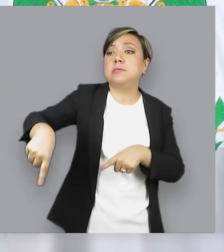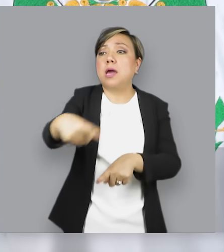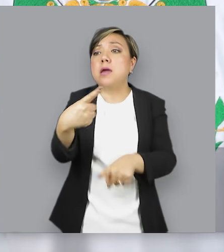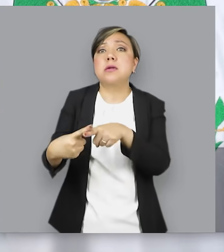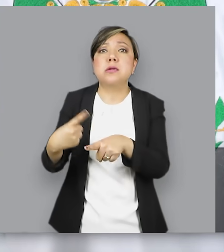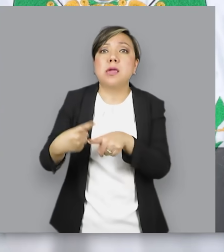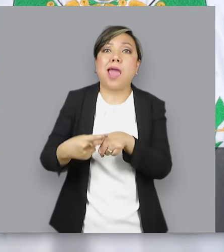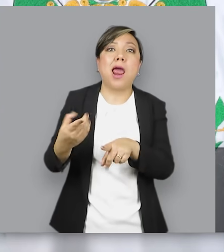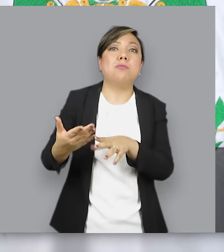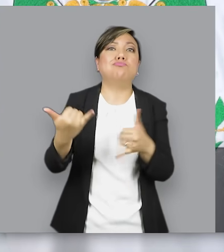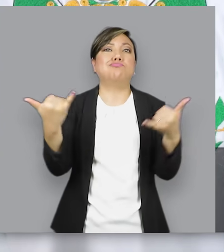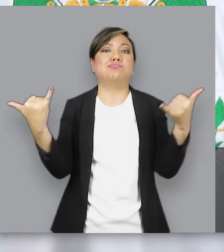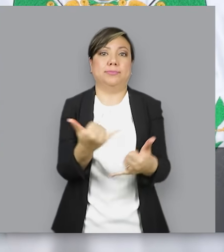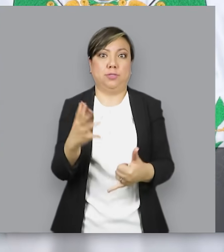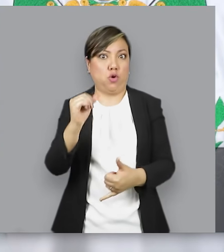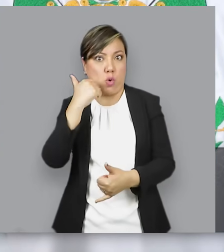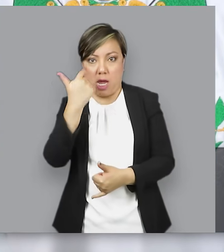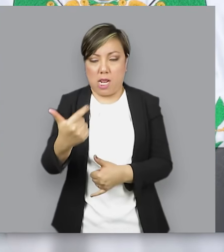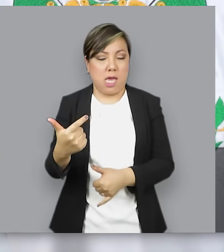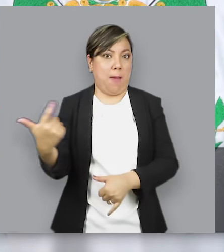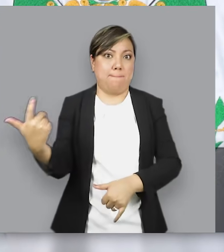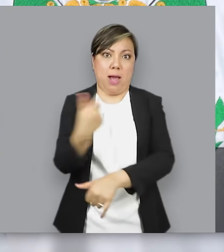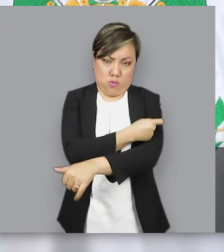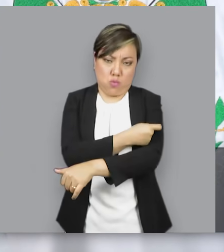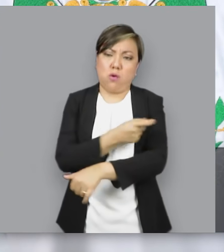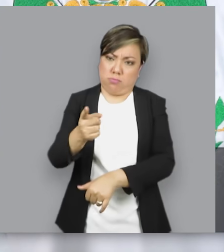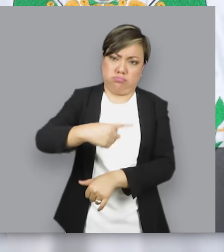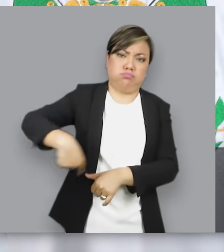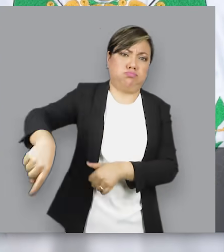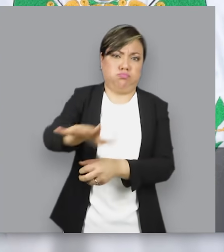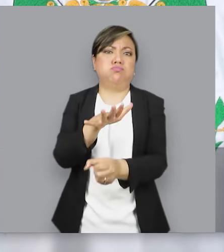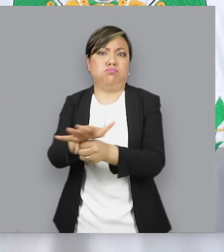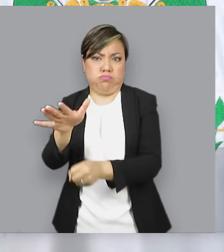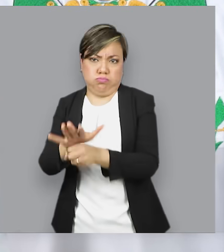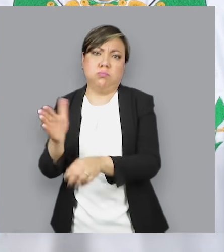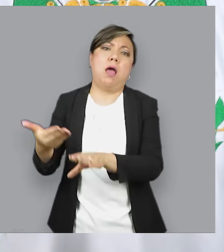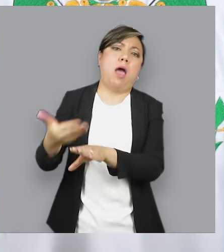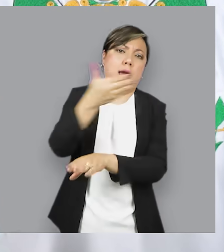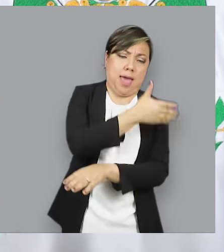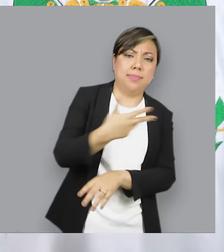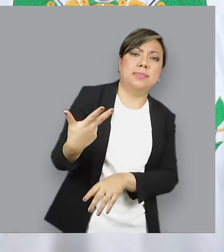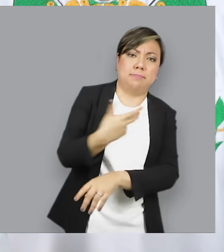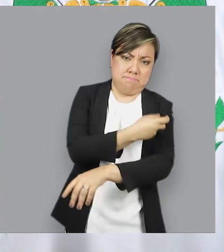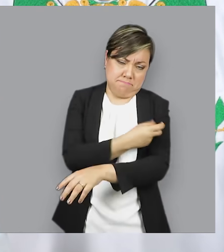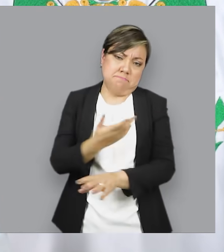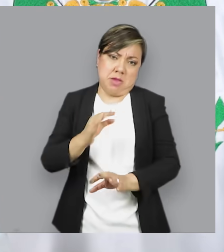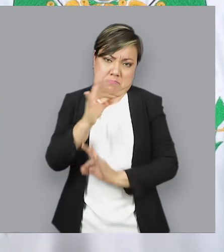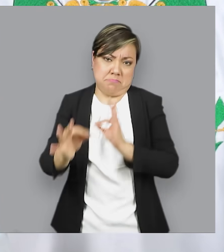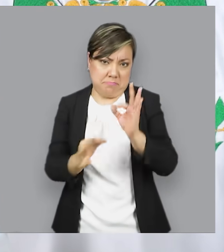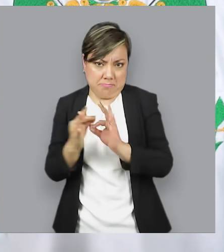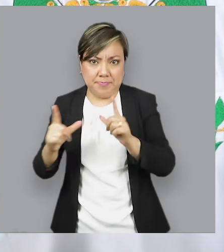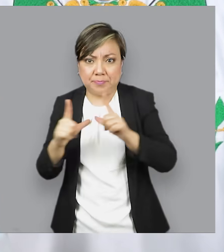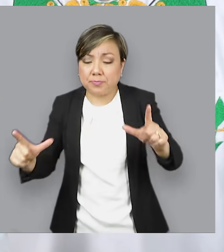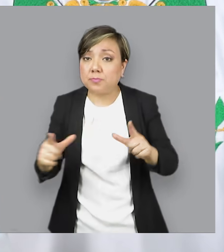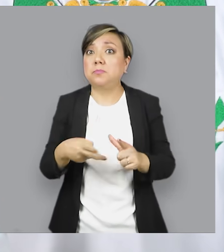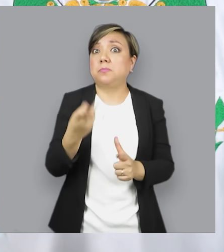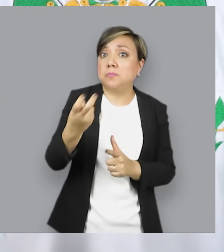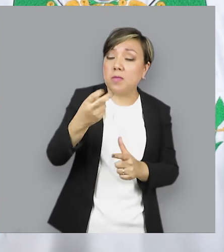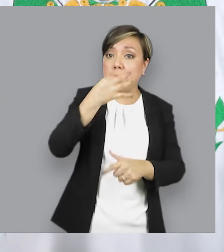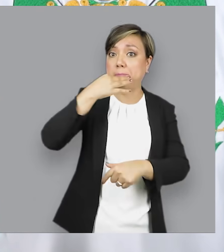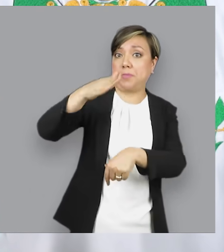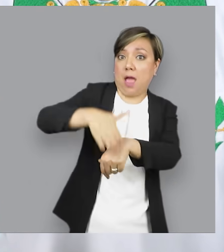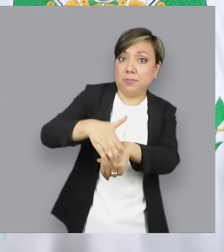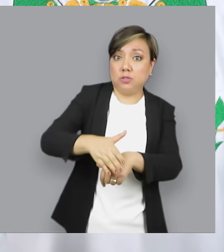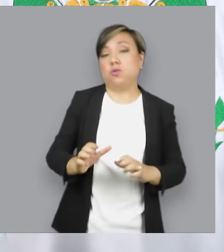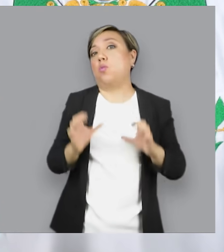y la mayoría de ellas son personas que se negaron a la vacuna, pues este grupo ya recibió por lo menos su primera dosis. Sin embargo,